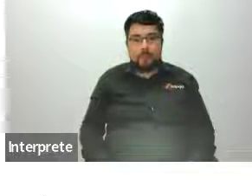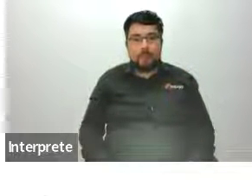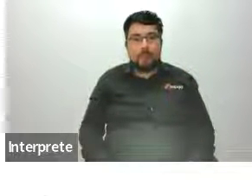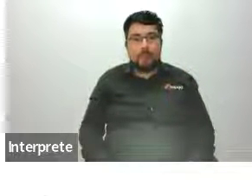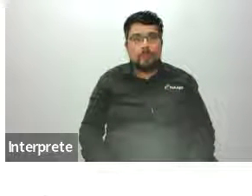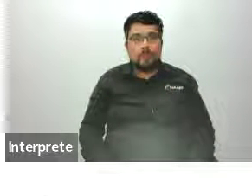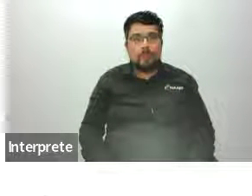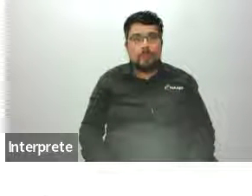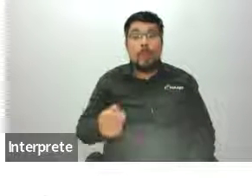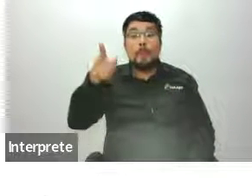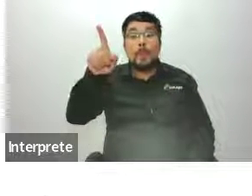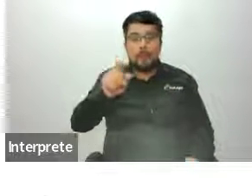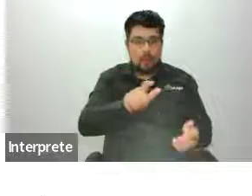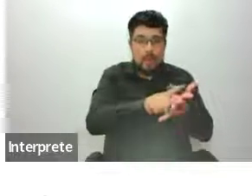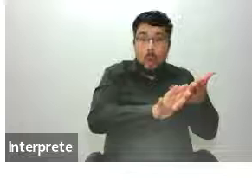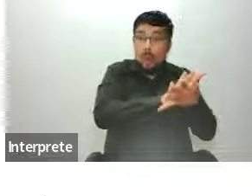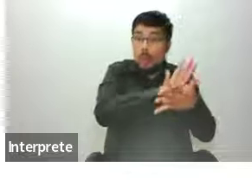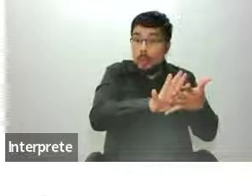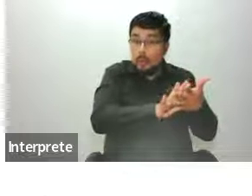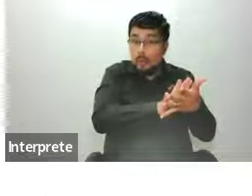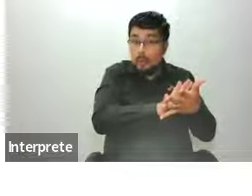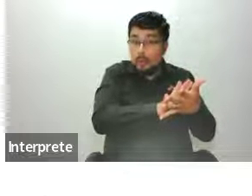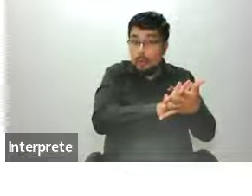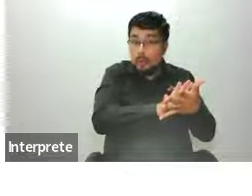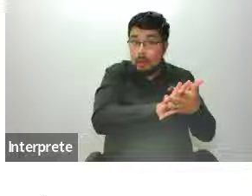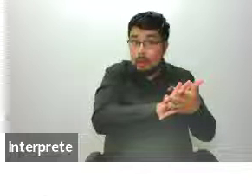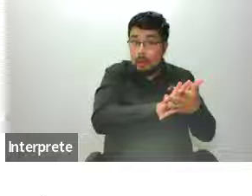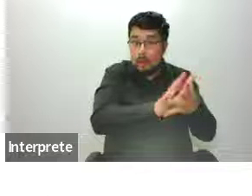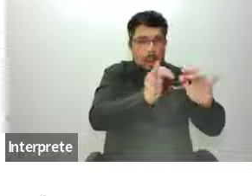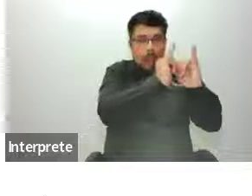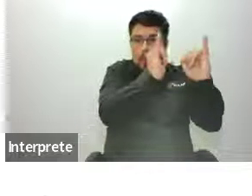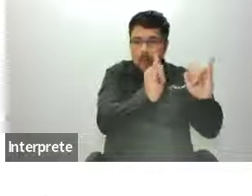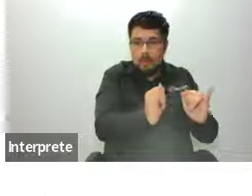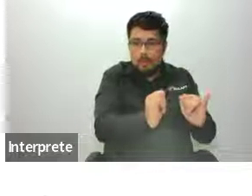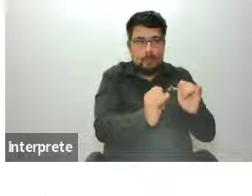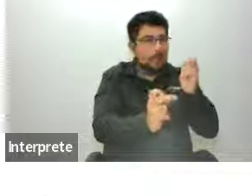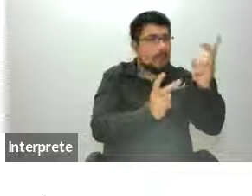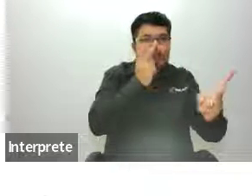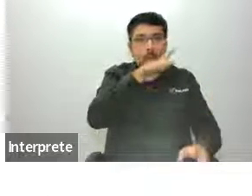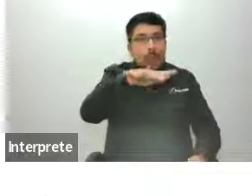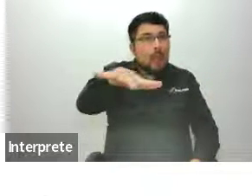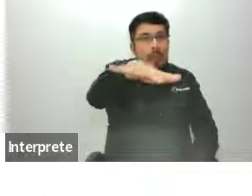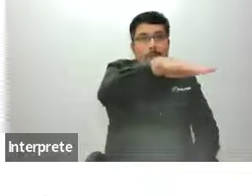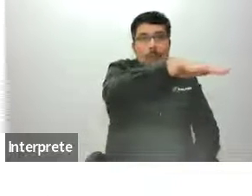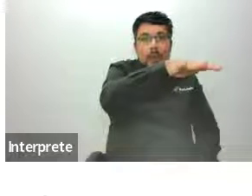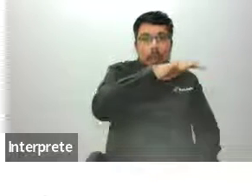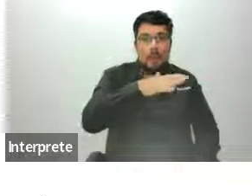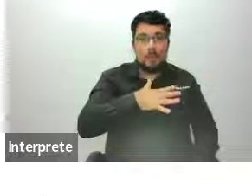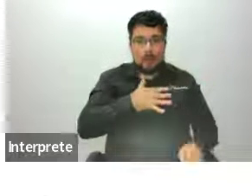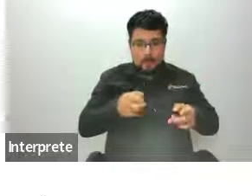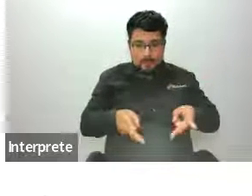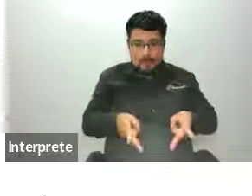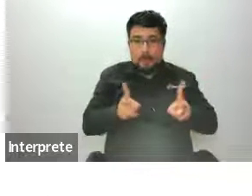Pero en lengua de señas, la modalidad, al ser visual y espacial, me permite